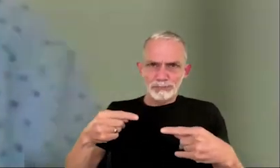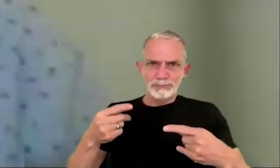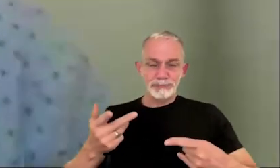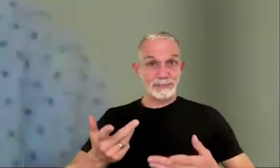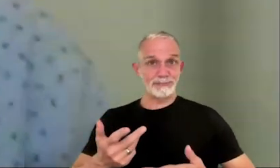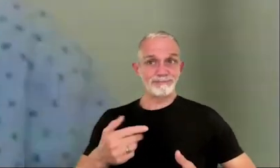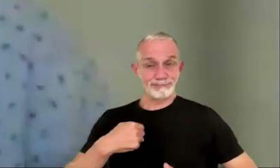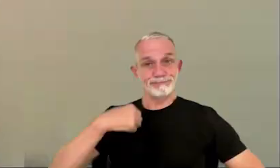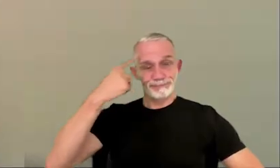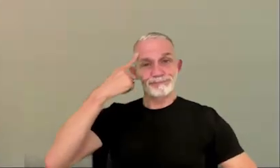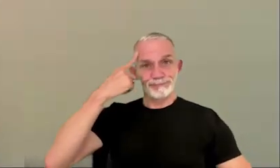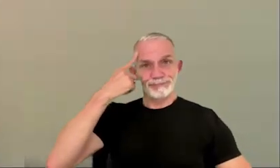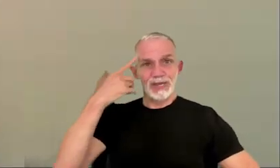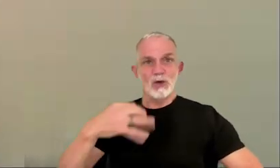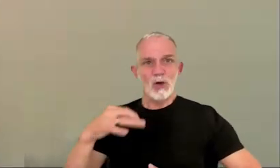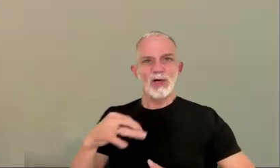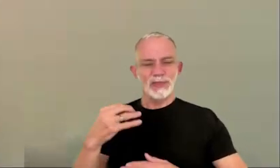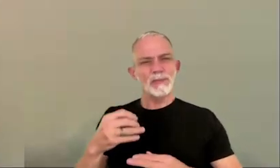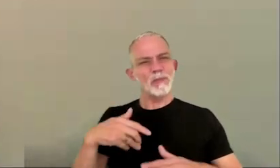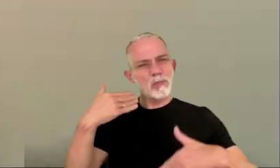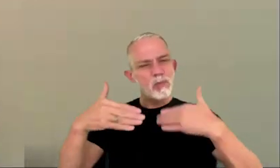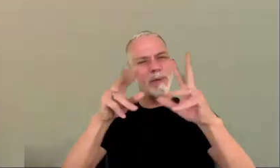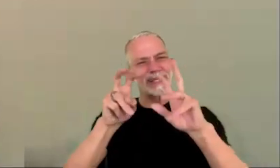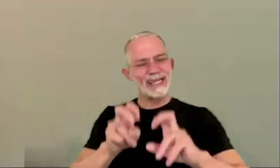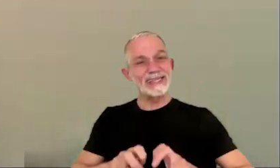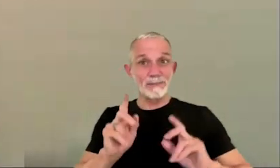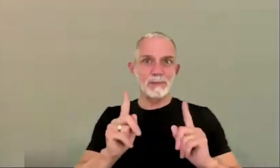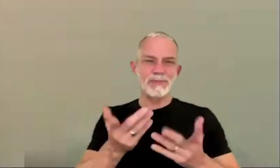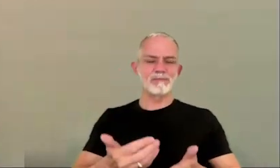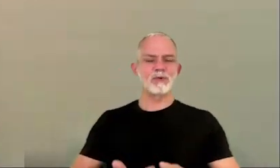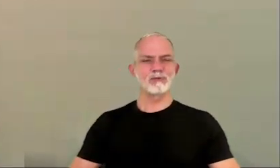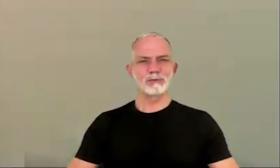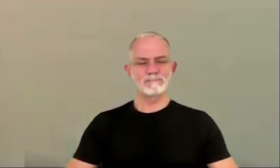Entonces yo creo que hay que seguir viendo todos estos temas, ¿no?